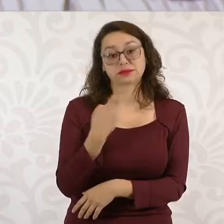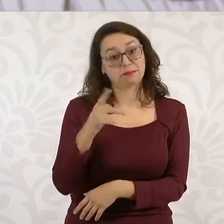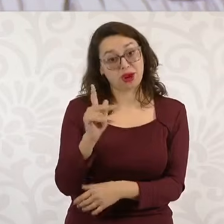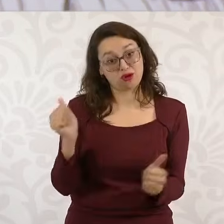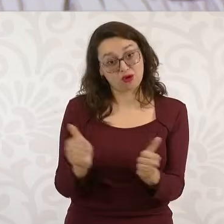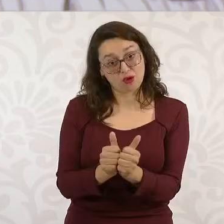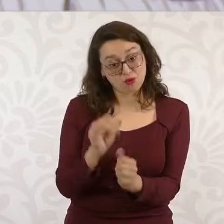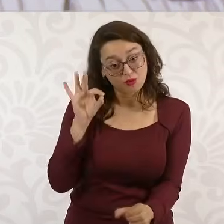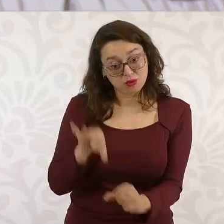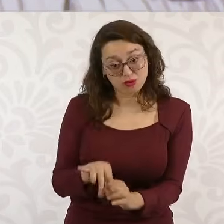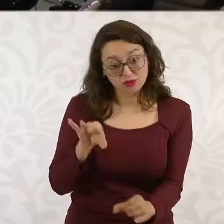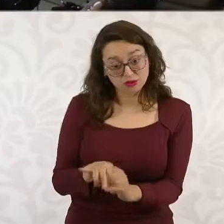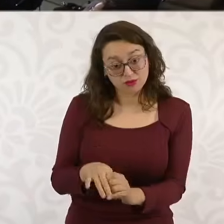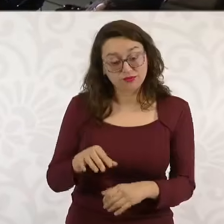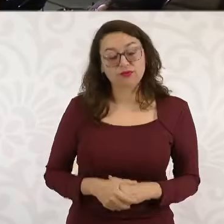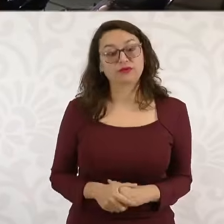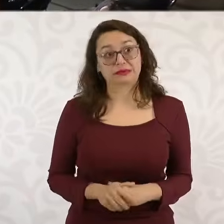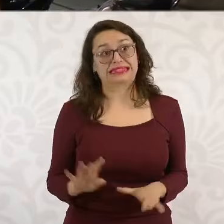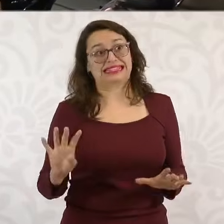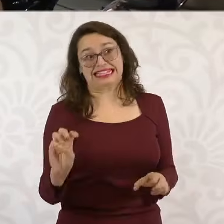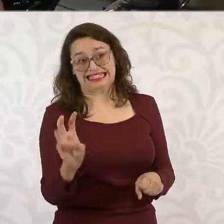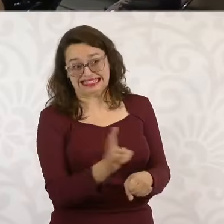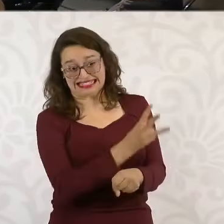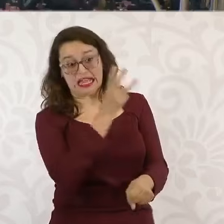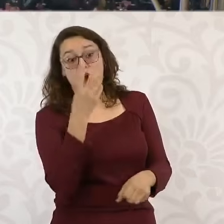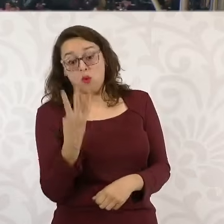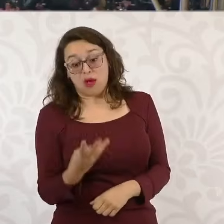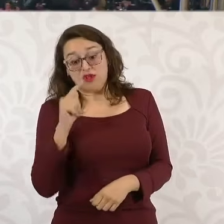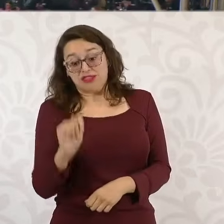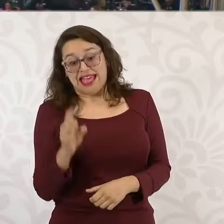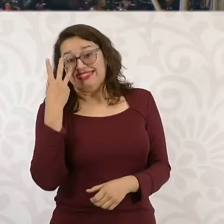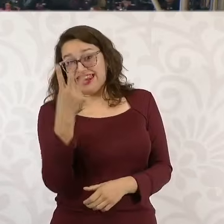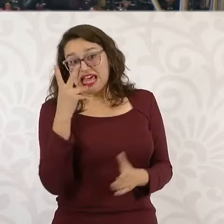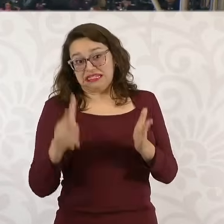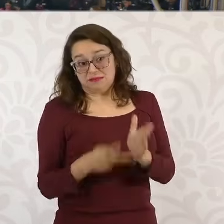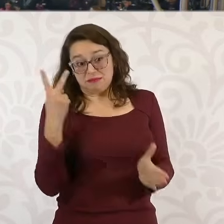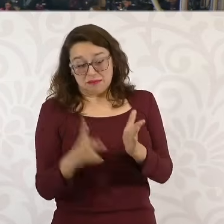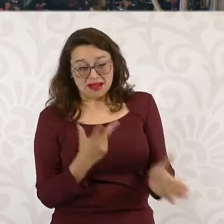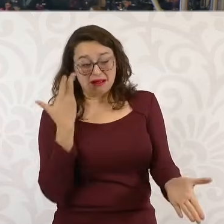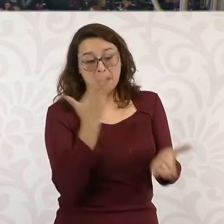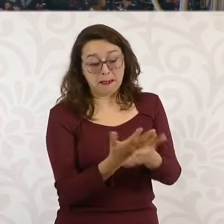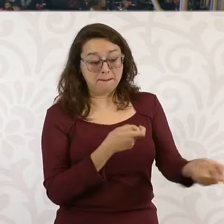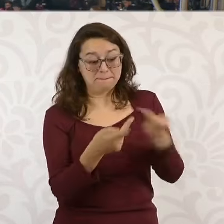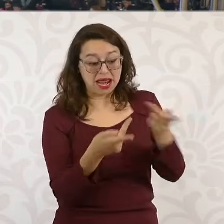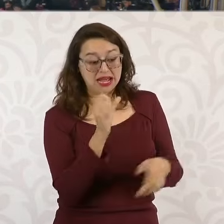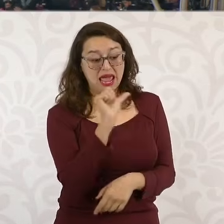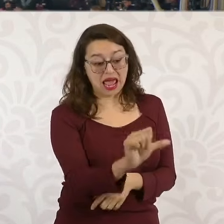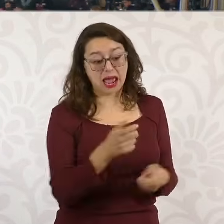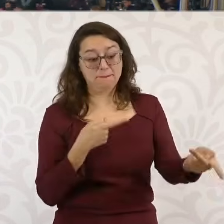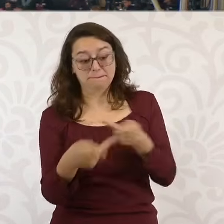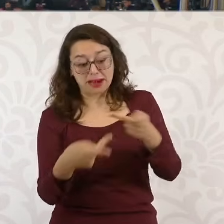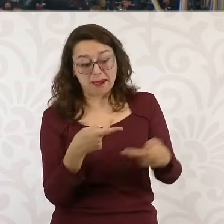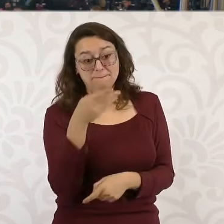electos. Es la tercera reforma de la 4T, presidenta, el plan A, el plan B y ahora pues el plan